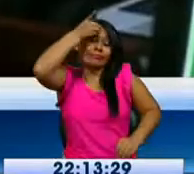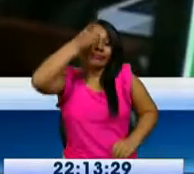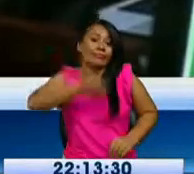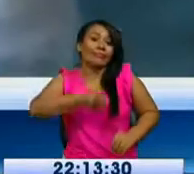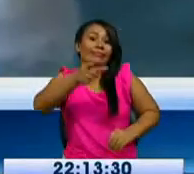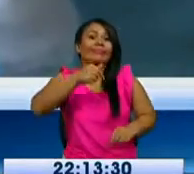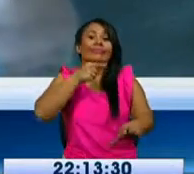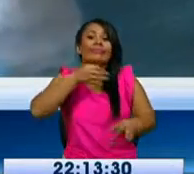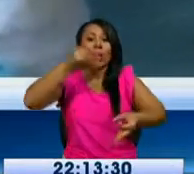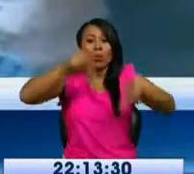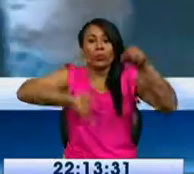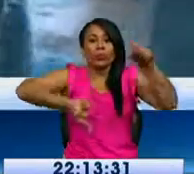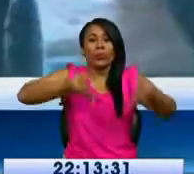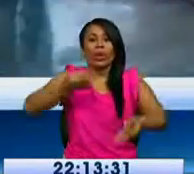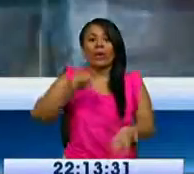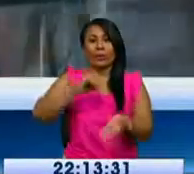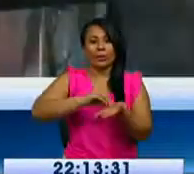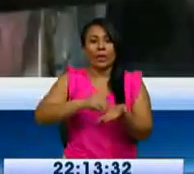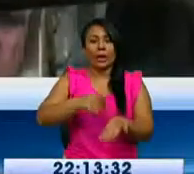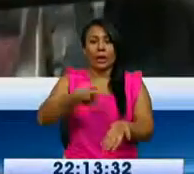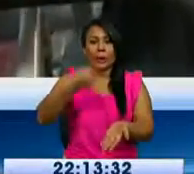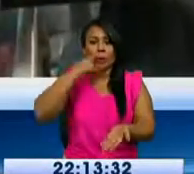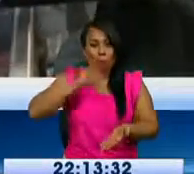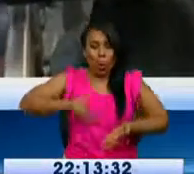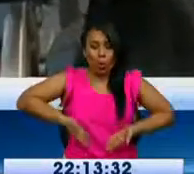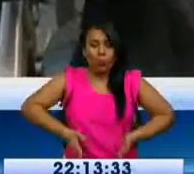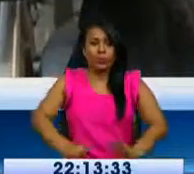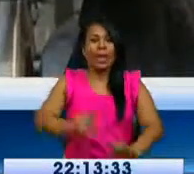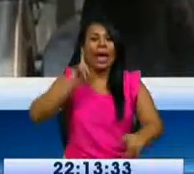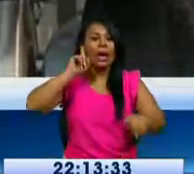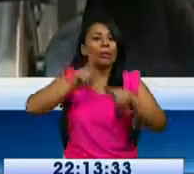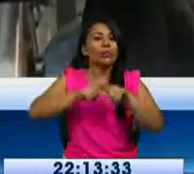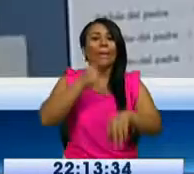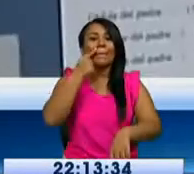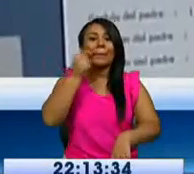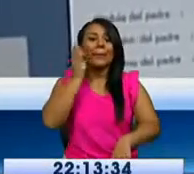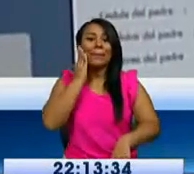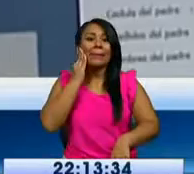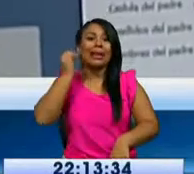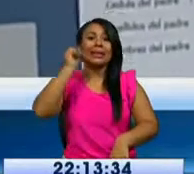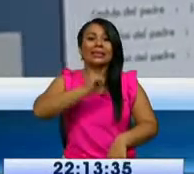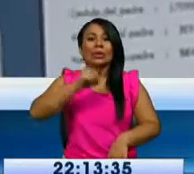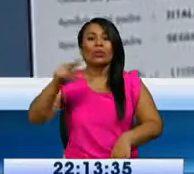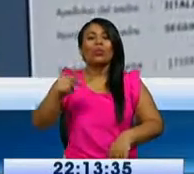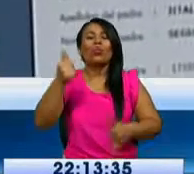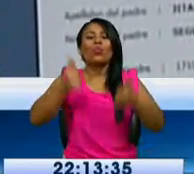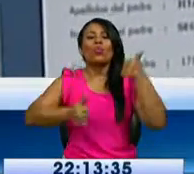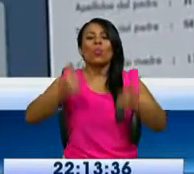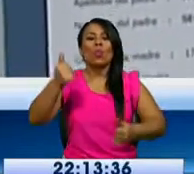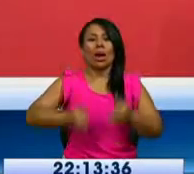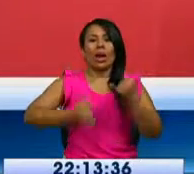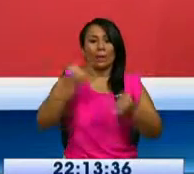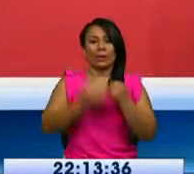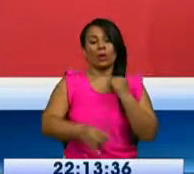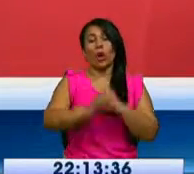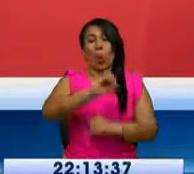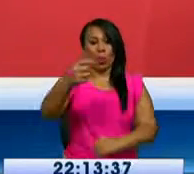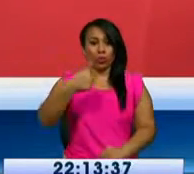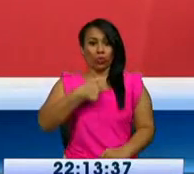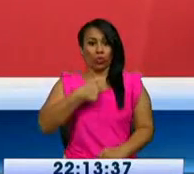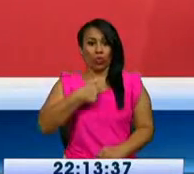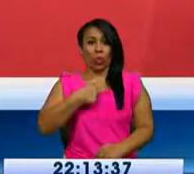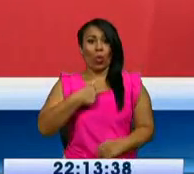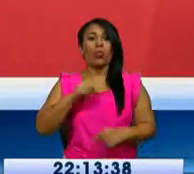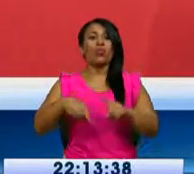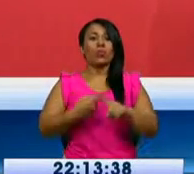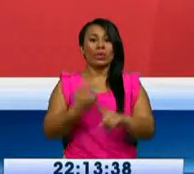jueces. El apellido del recién nacido será bajo mutuo acuerdo de los padres. Y a partir de los 18 años de edad, la persona podrá cambiar